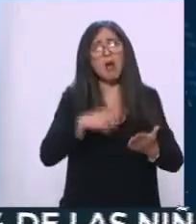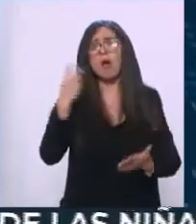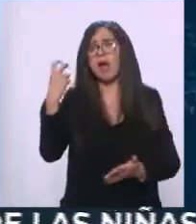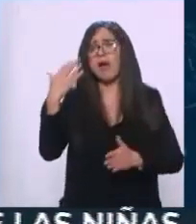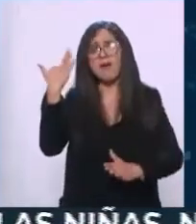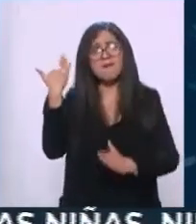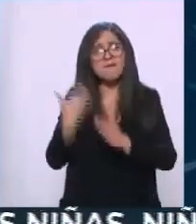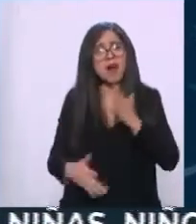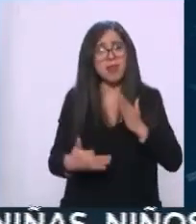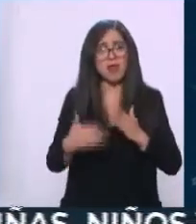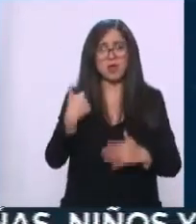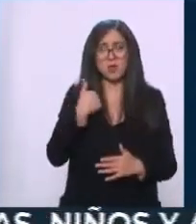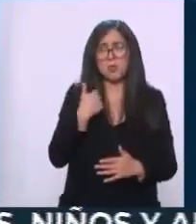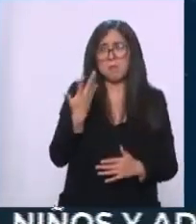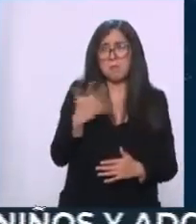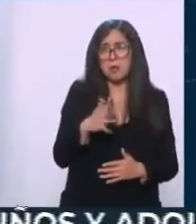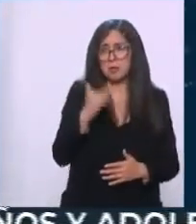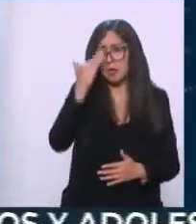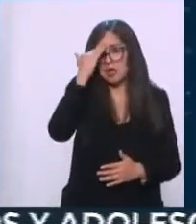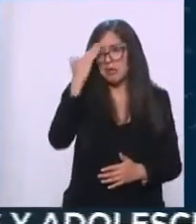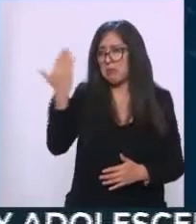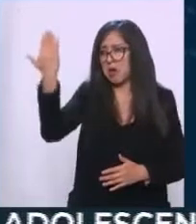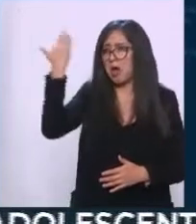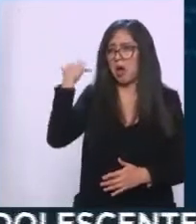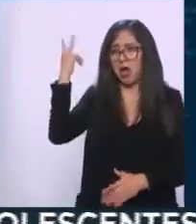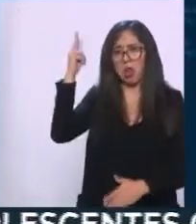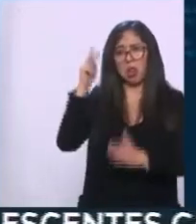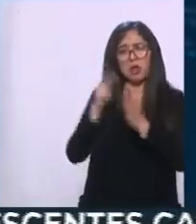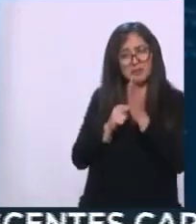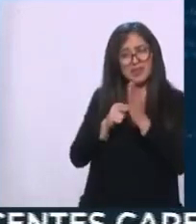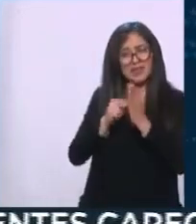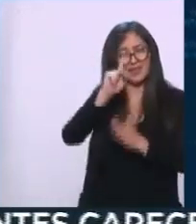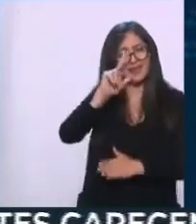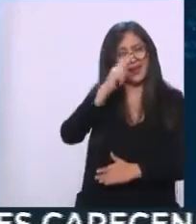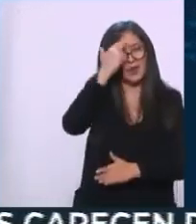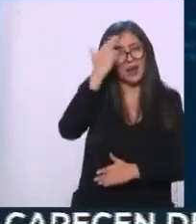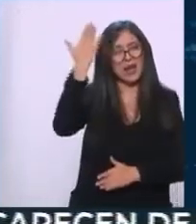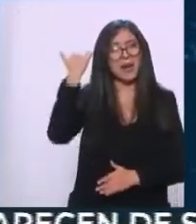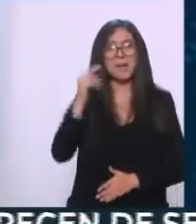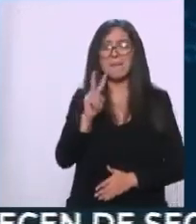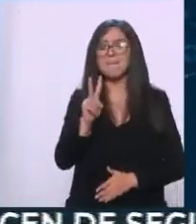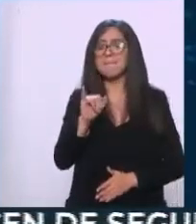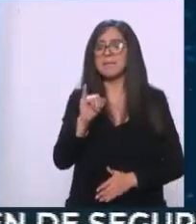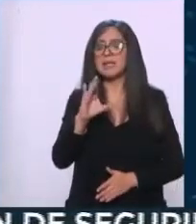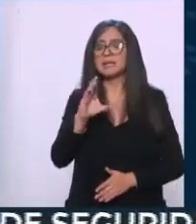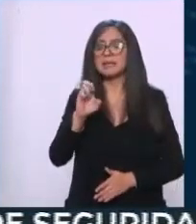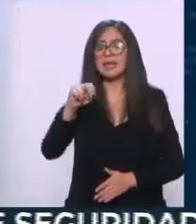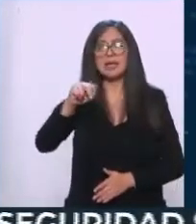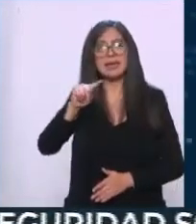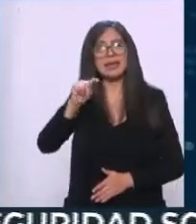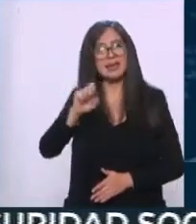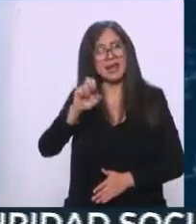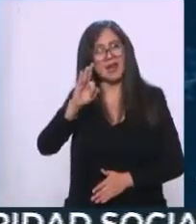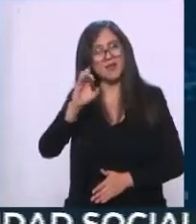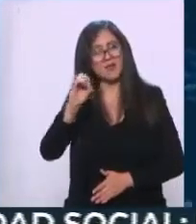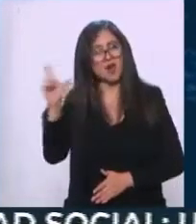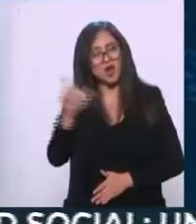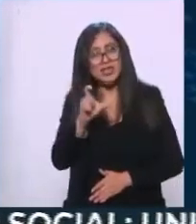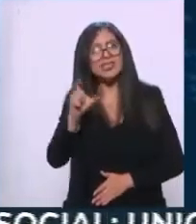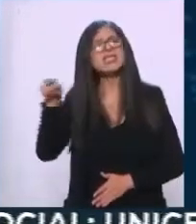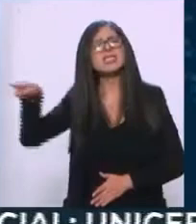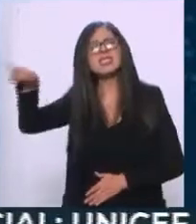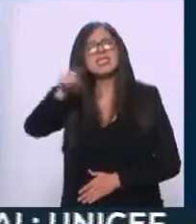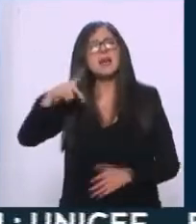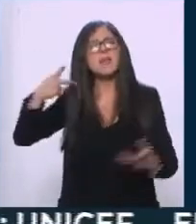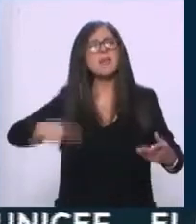2000 yo ubico, que cuando ganó Vicente Fox, una de las principales demandas de la sociedad es que se